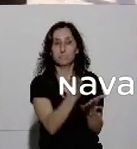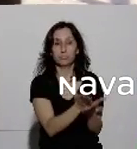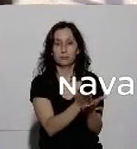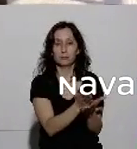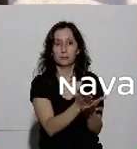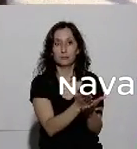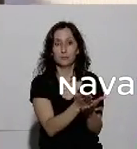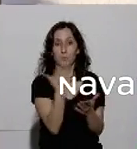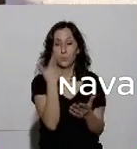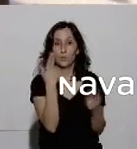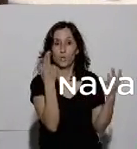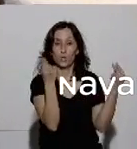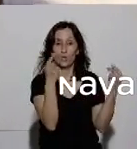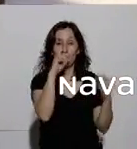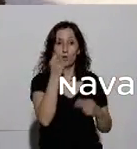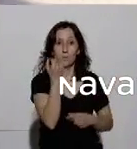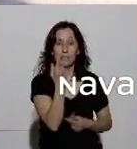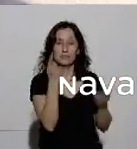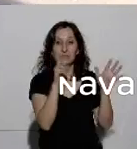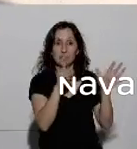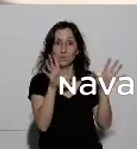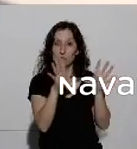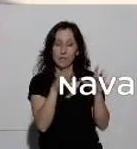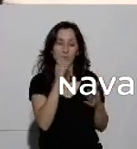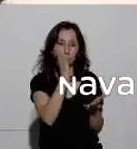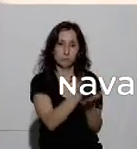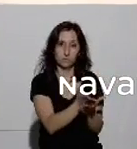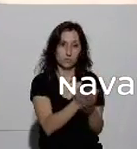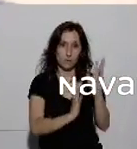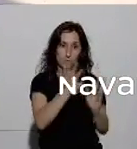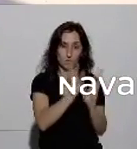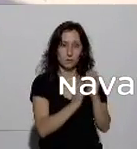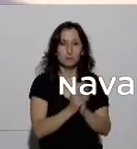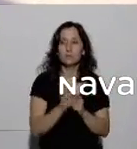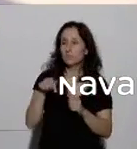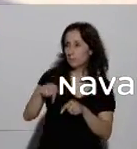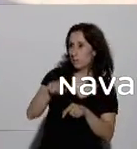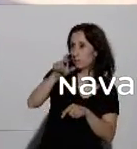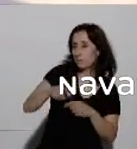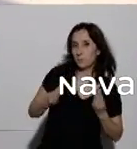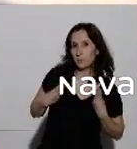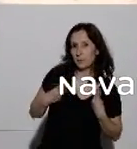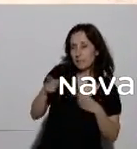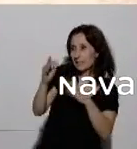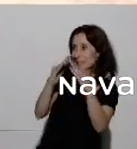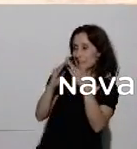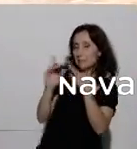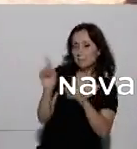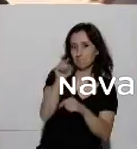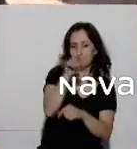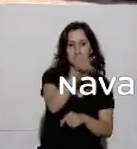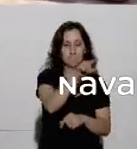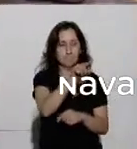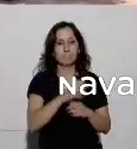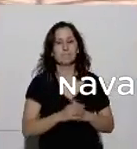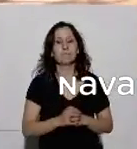el auto de fe de Logroño de 1610. Y era vecina de aquí de Zugarramurdi, parece incluso que esa casa... No, pues es esa, mira, ya verás,